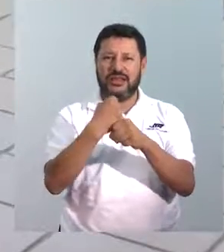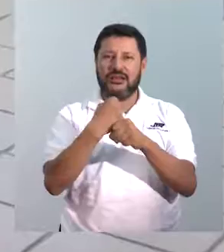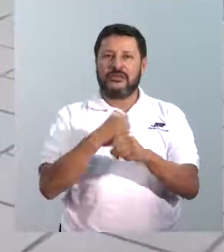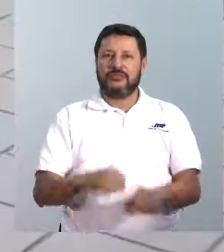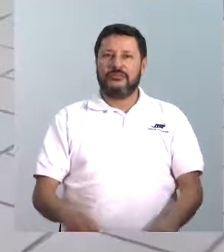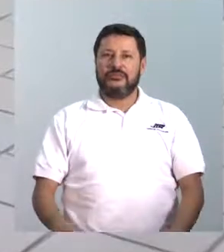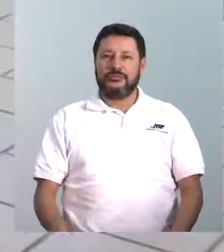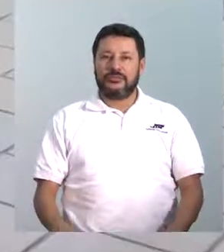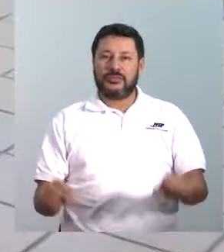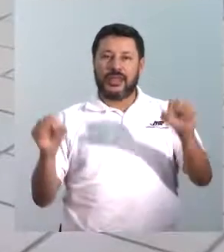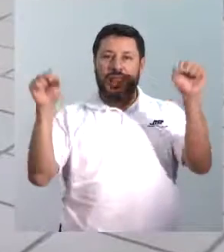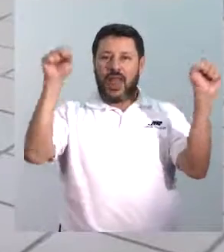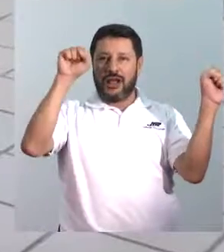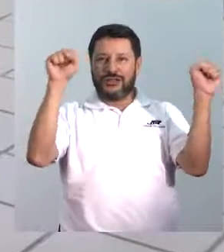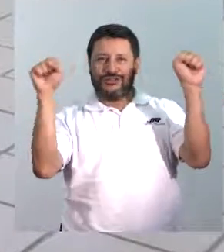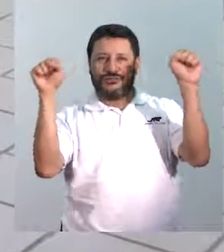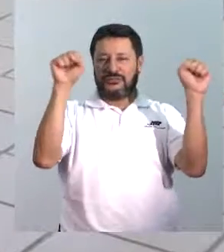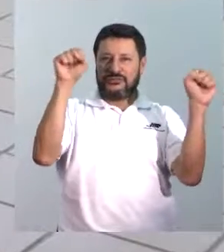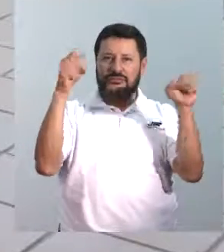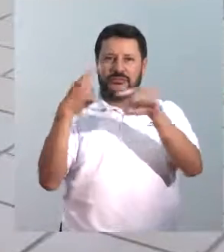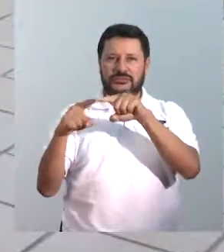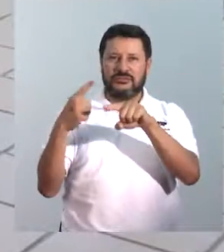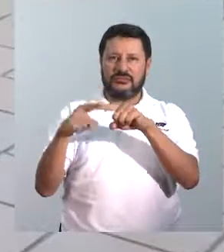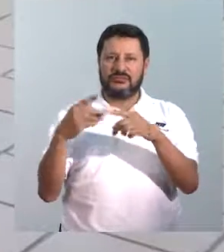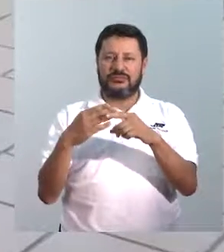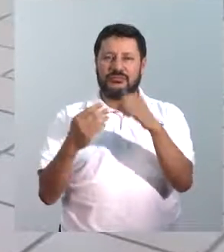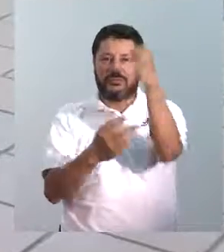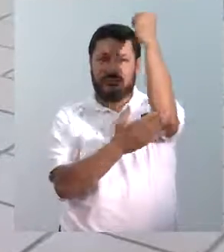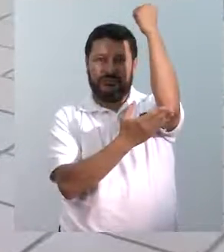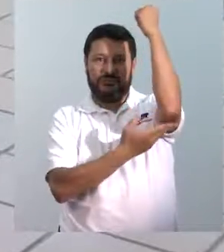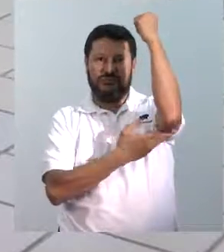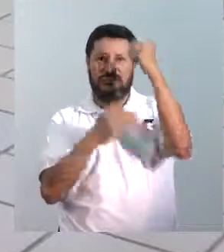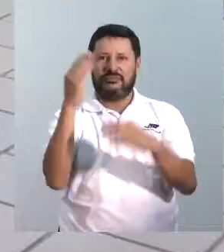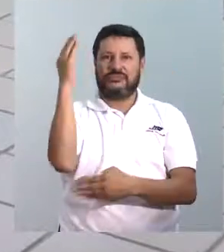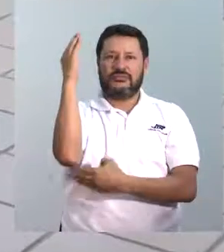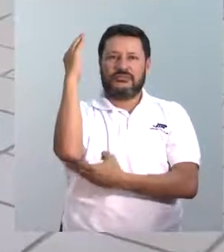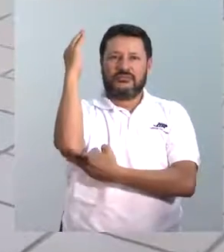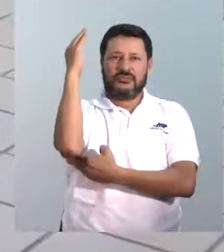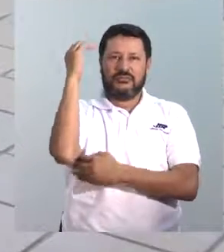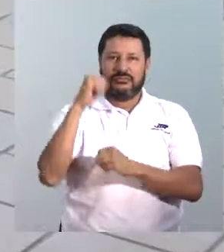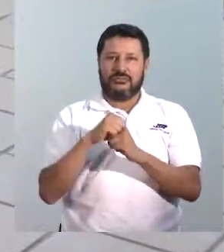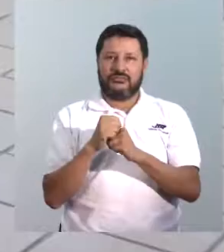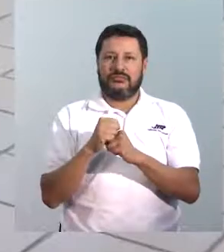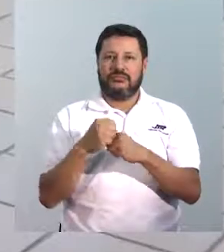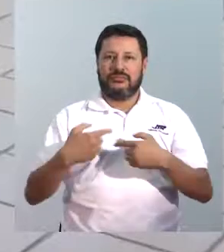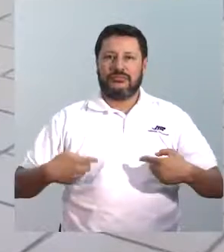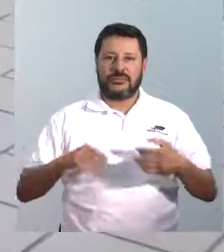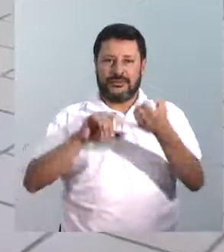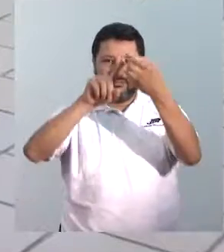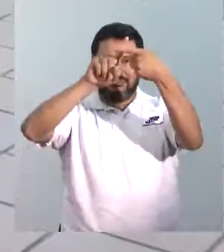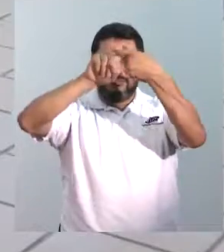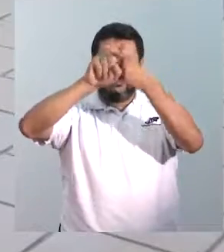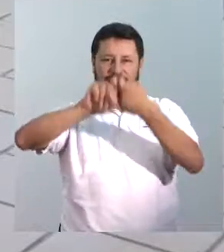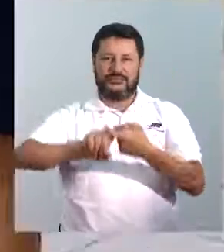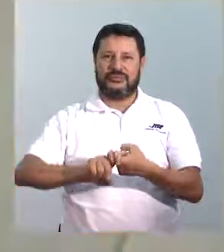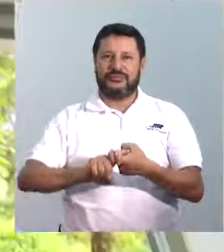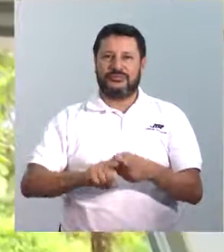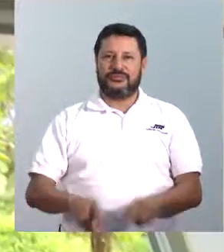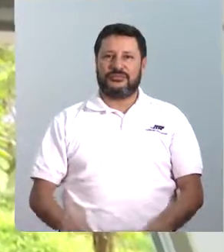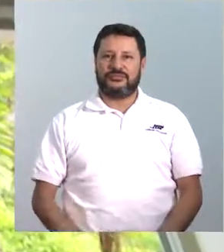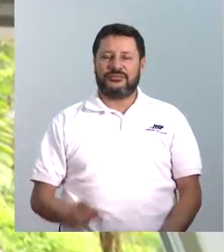podemos trabajar todo lo que es la parte de oblicuos, de ahí se trabajan los músculos que sostienen la columna